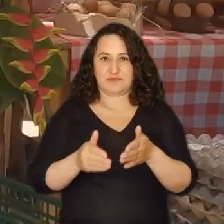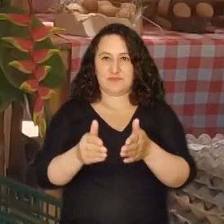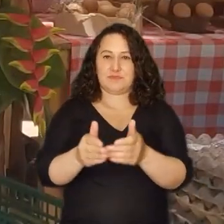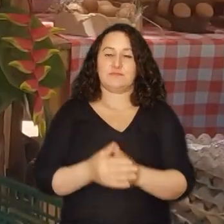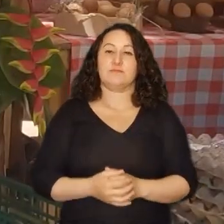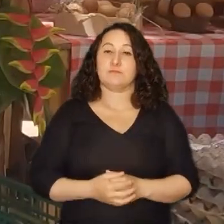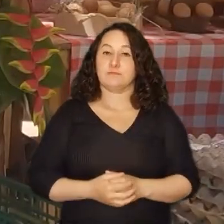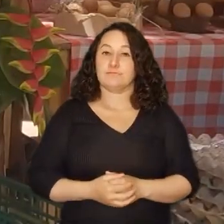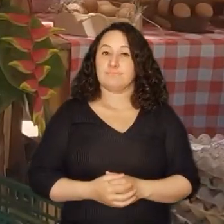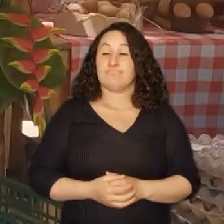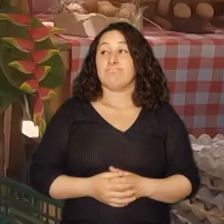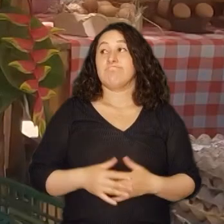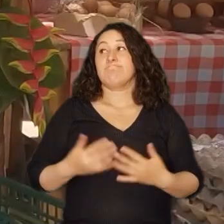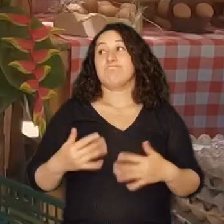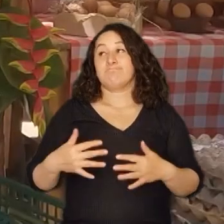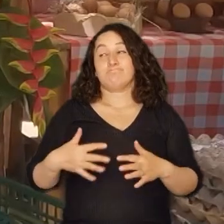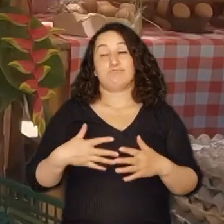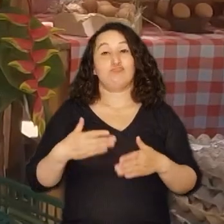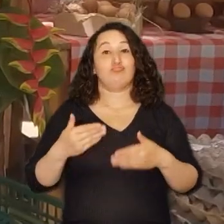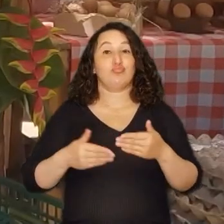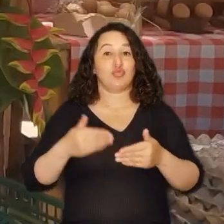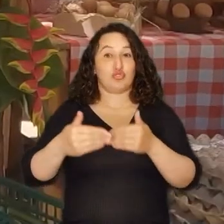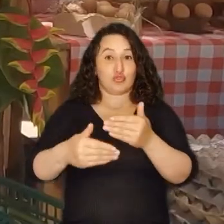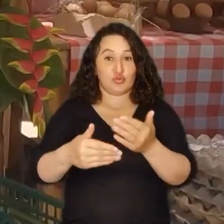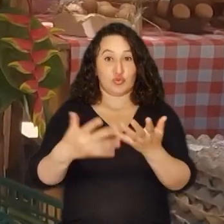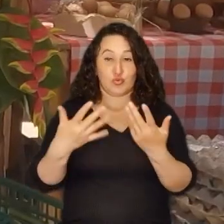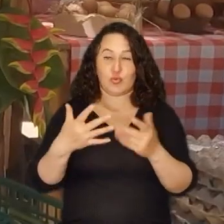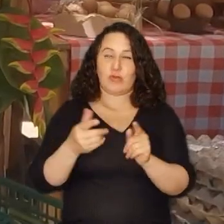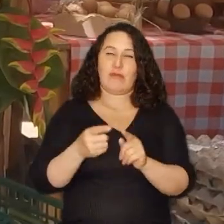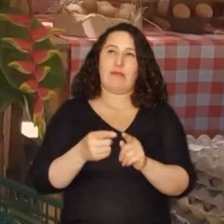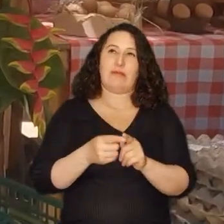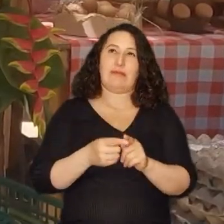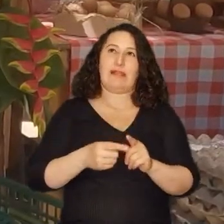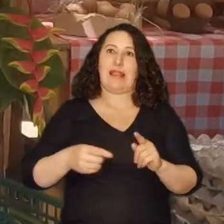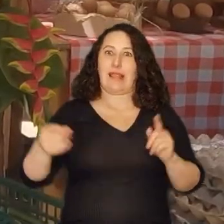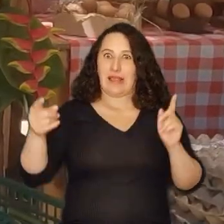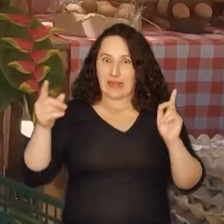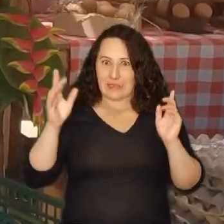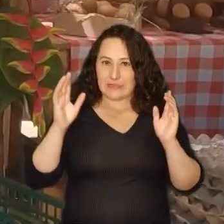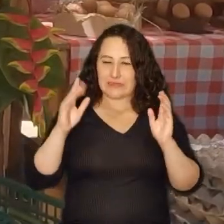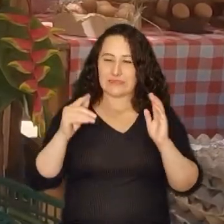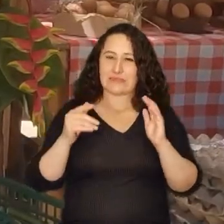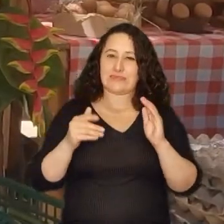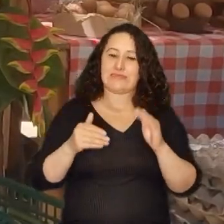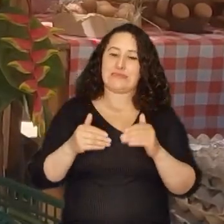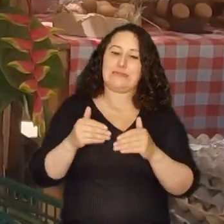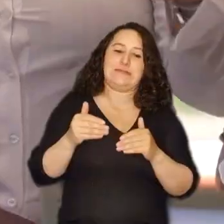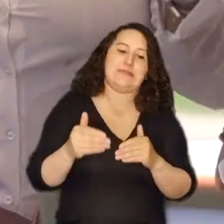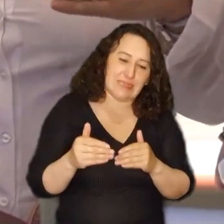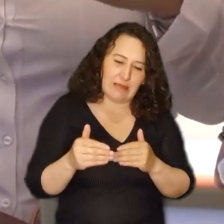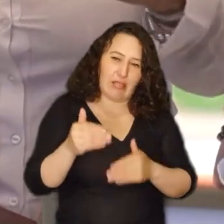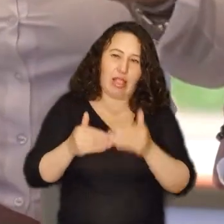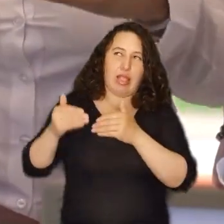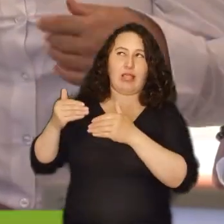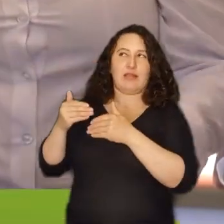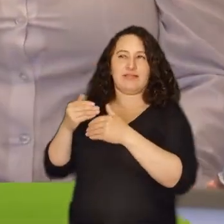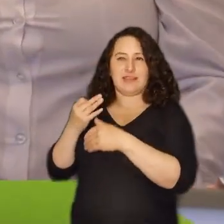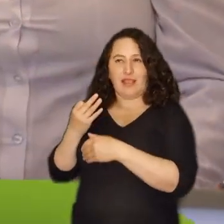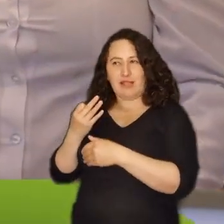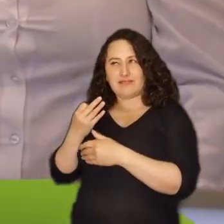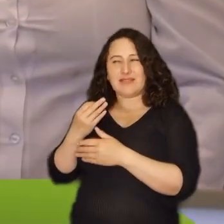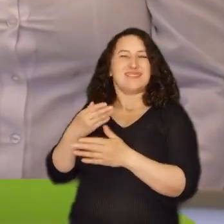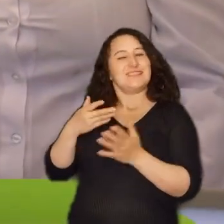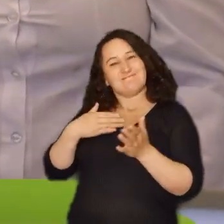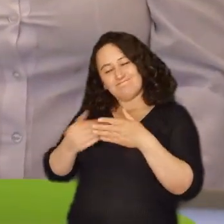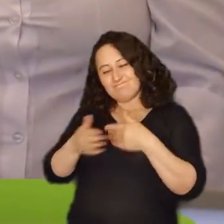camino. Pues ha sido un proceso un poquito largo, hemos dado un paso, retrocedemos tres, pero volvemos otra vez y